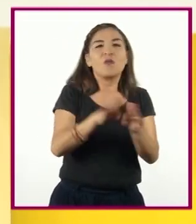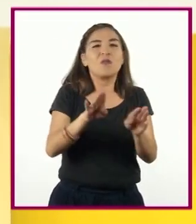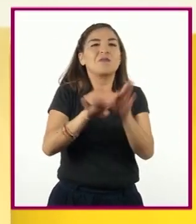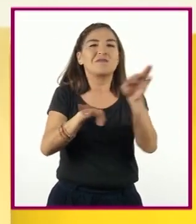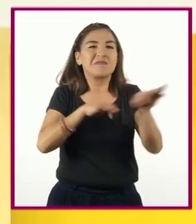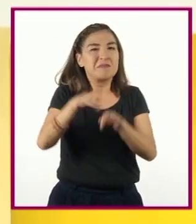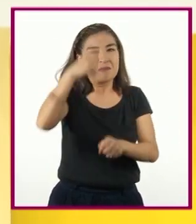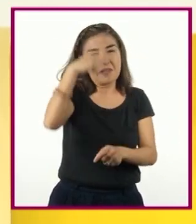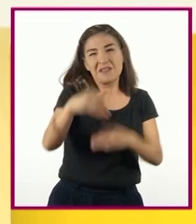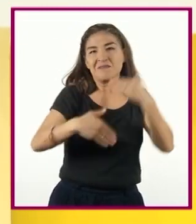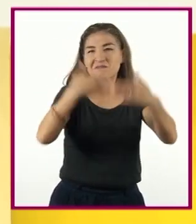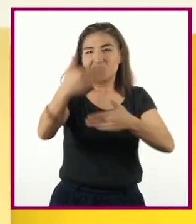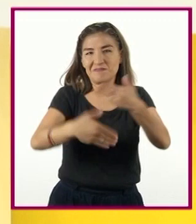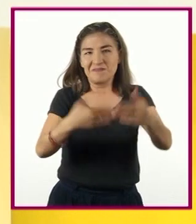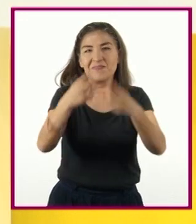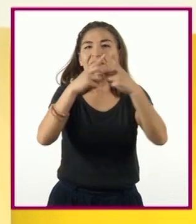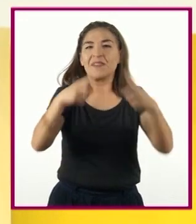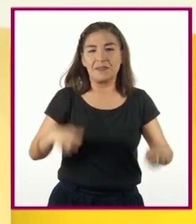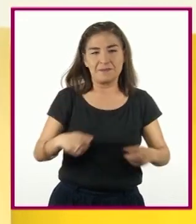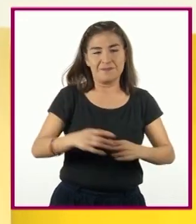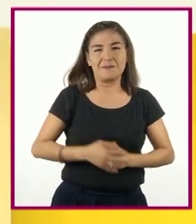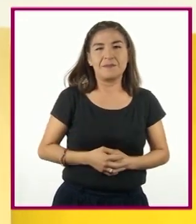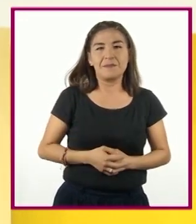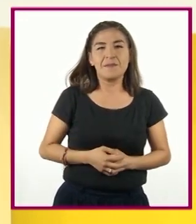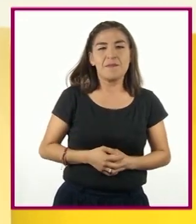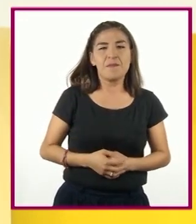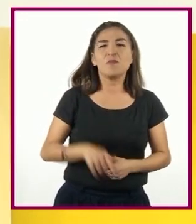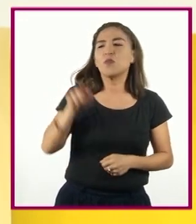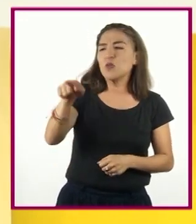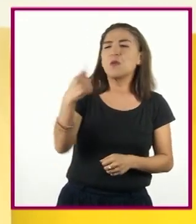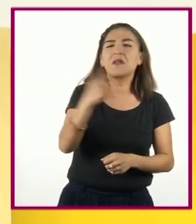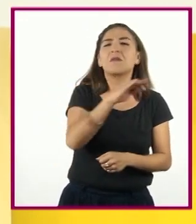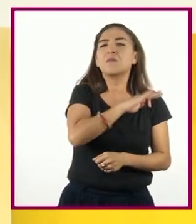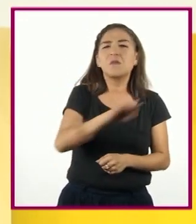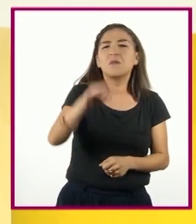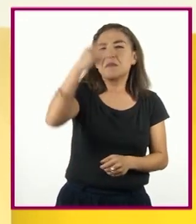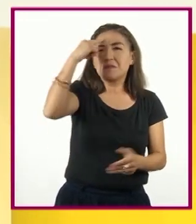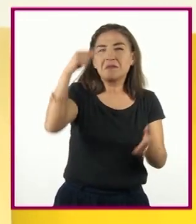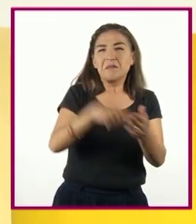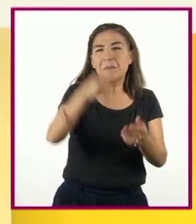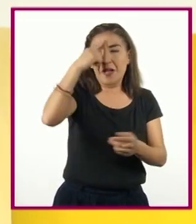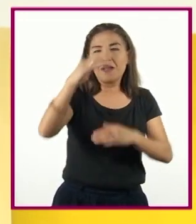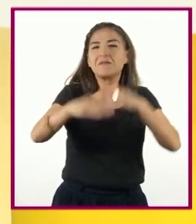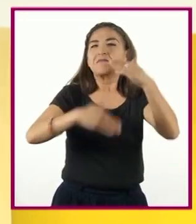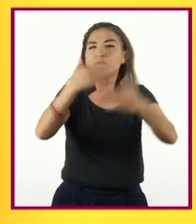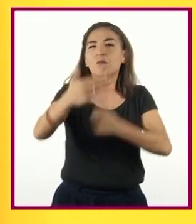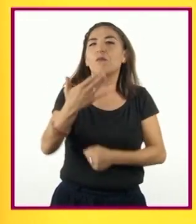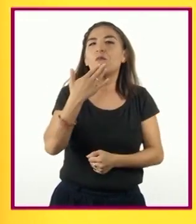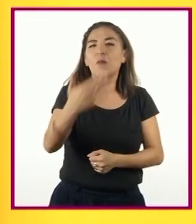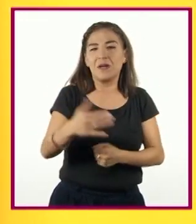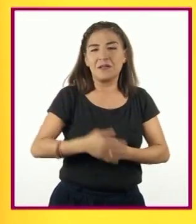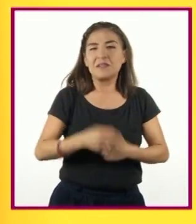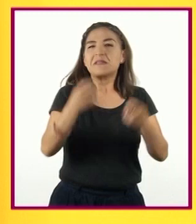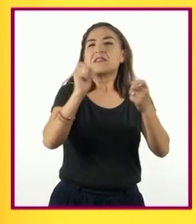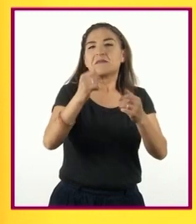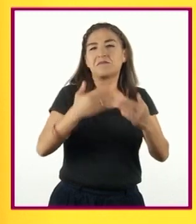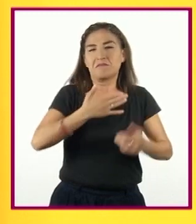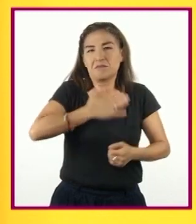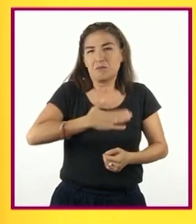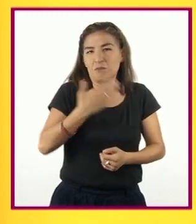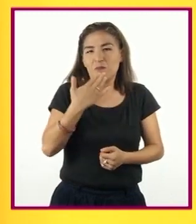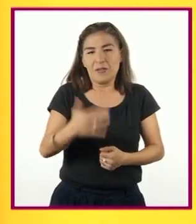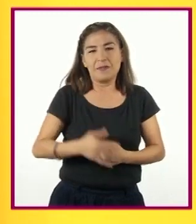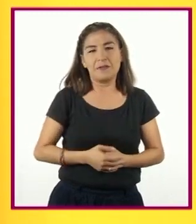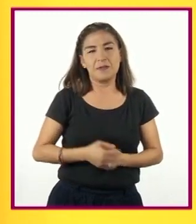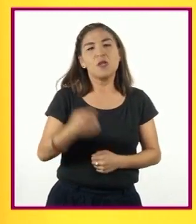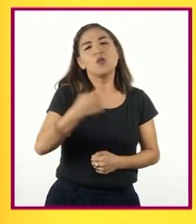posibilidades de desarrollo. ¿Tú qué crees que puede hacerse para reducir la desigualdad social? Bueno, maestra,